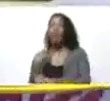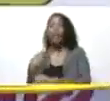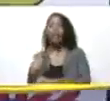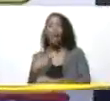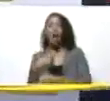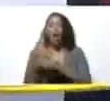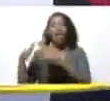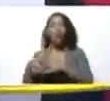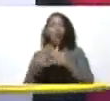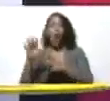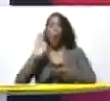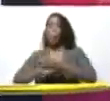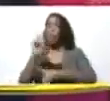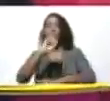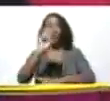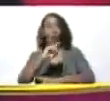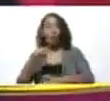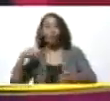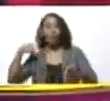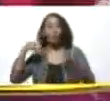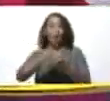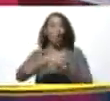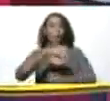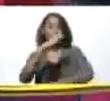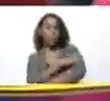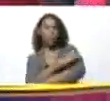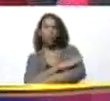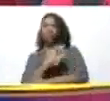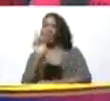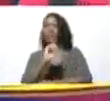no era un golpe de la oligarquía.